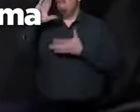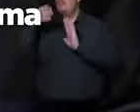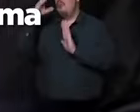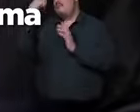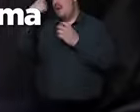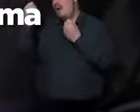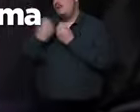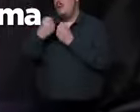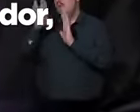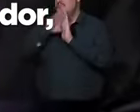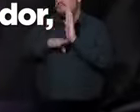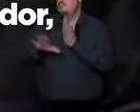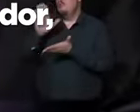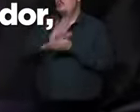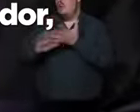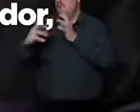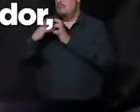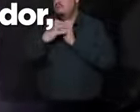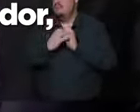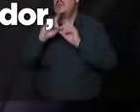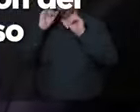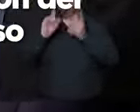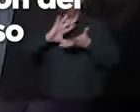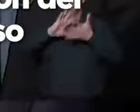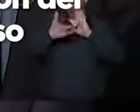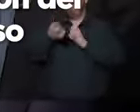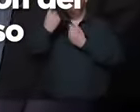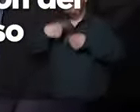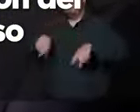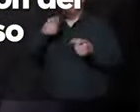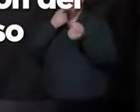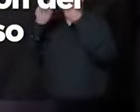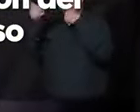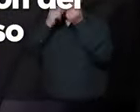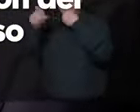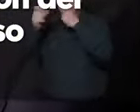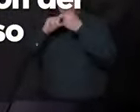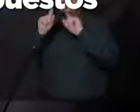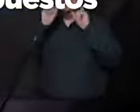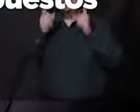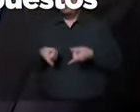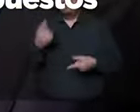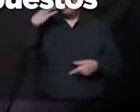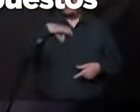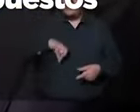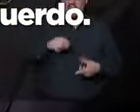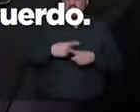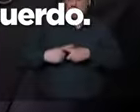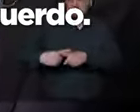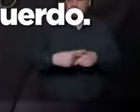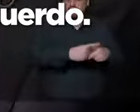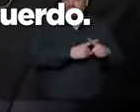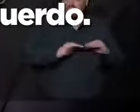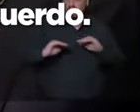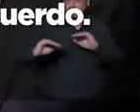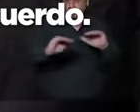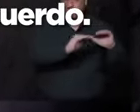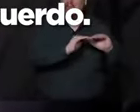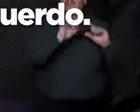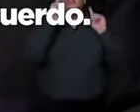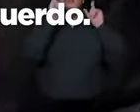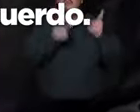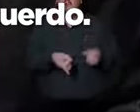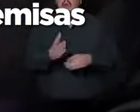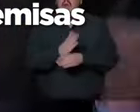aumentar su programa de desarrollo exportador mejorar la distribución del ingreso y bajar impuestos sobre la base de un gran